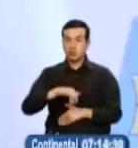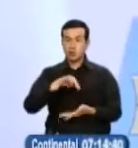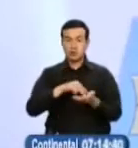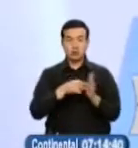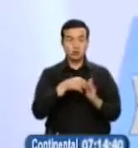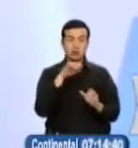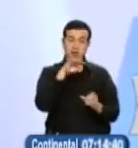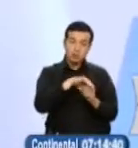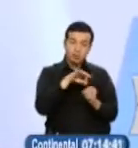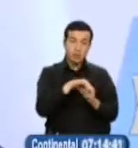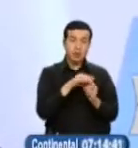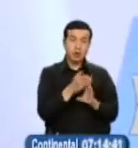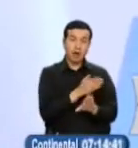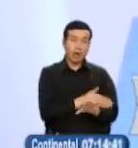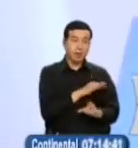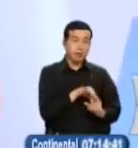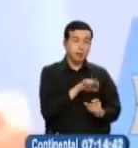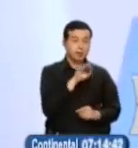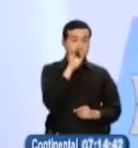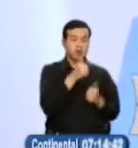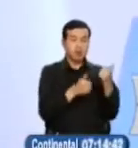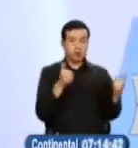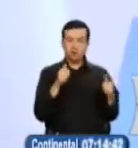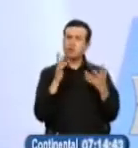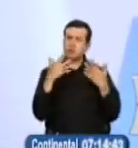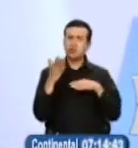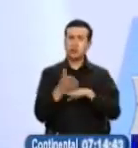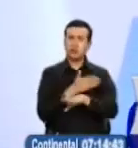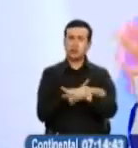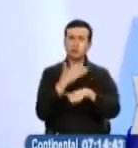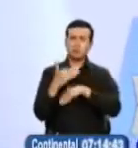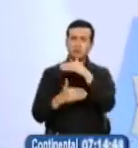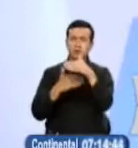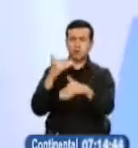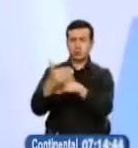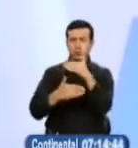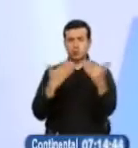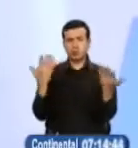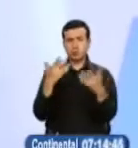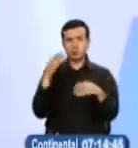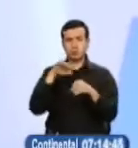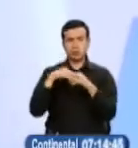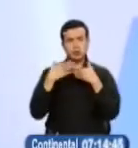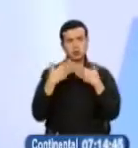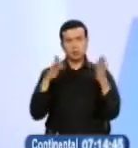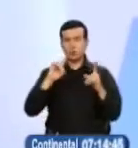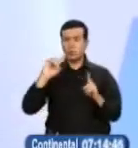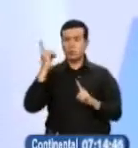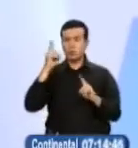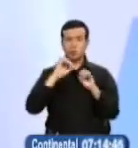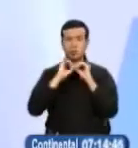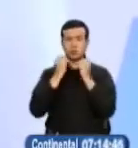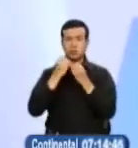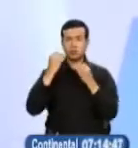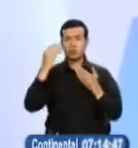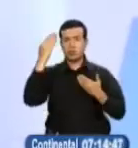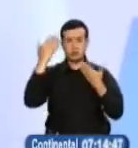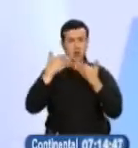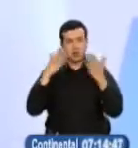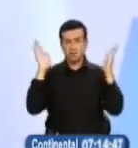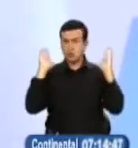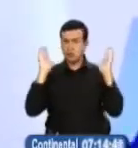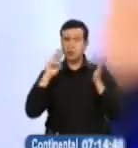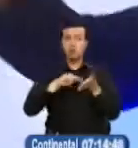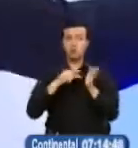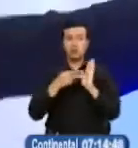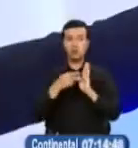ser la primaria. Nosotros como Alianza País hemos pasado varios procesos, inclusive primarias abiertas. Hemos sido el único partido que ha hecho primarias abiertas. ¿Esto